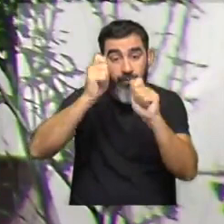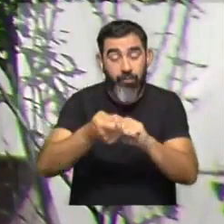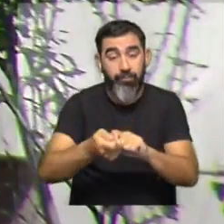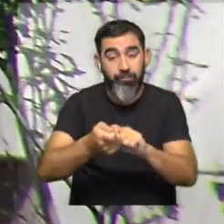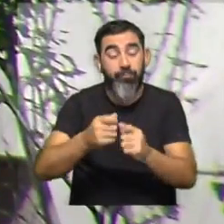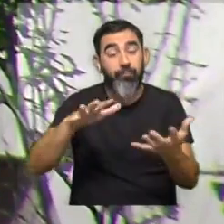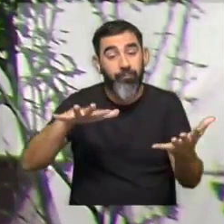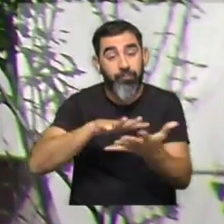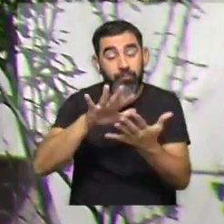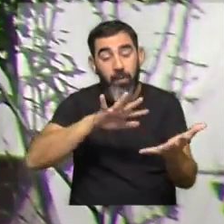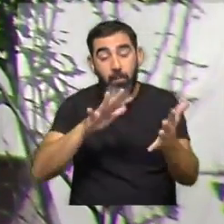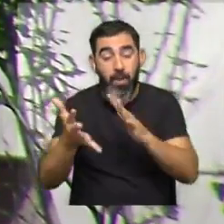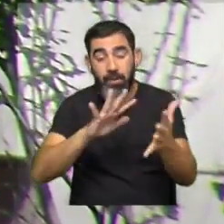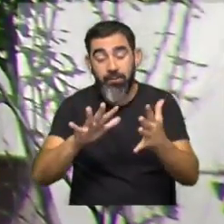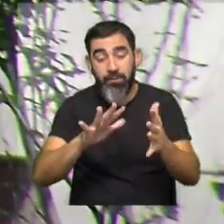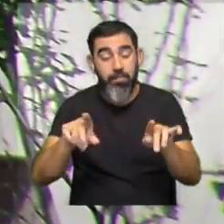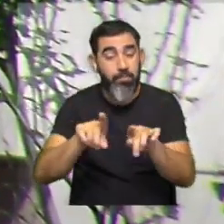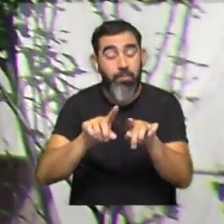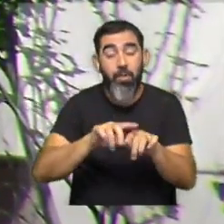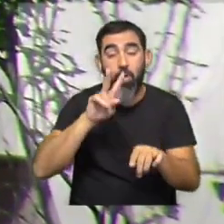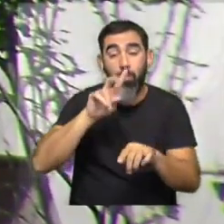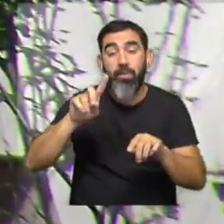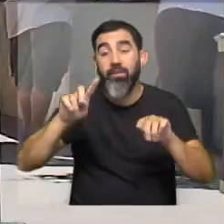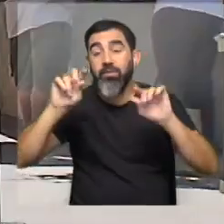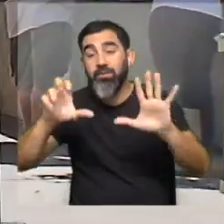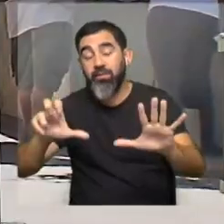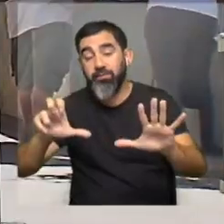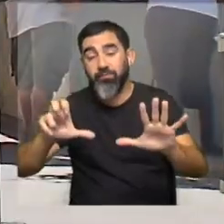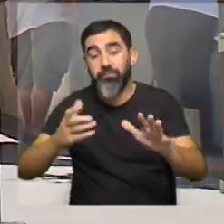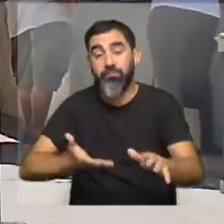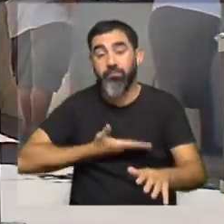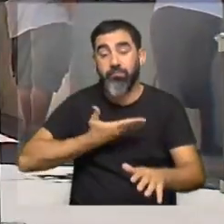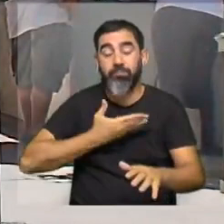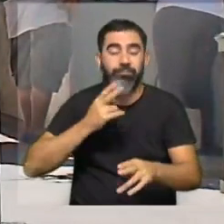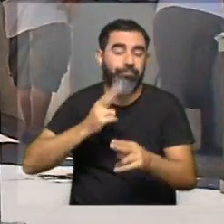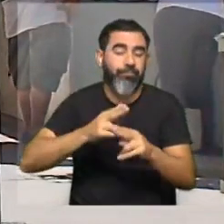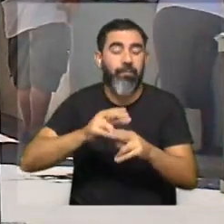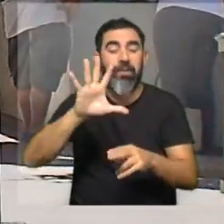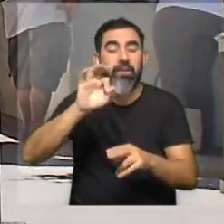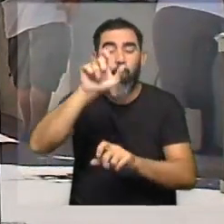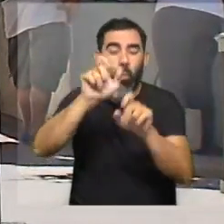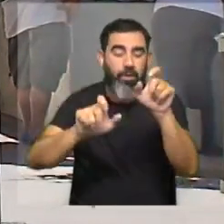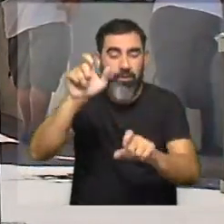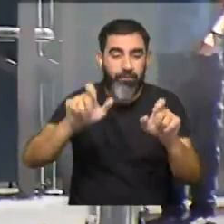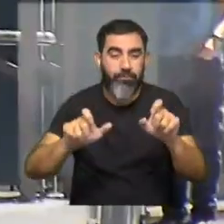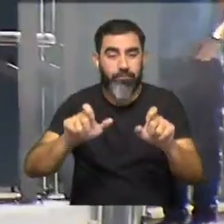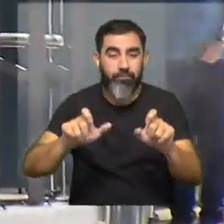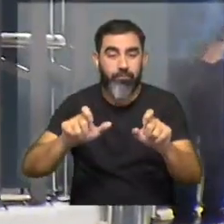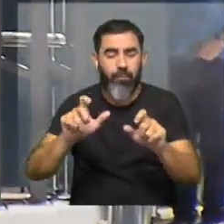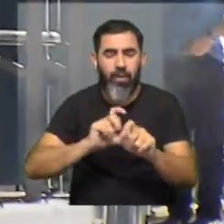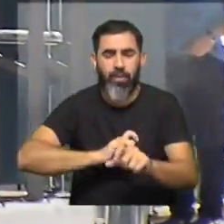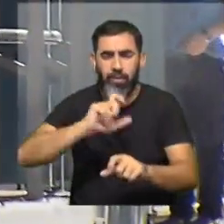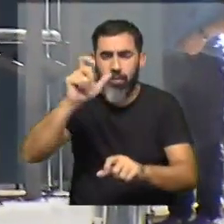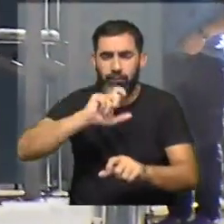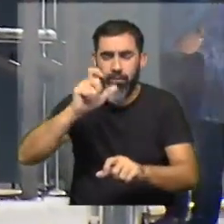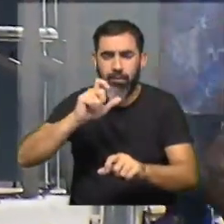una situación similar a la que se produjo en 2016 con el reclamo de los llamados cincuentones, con grandes diferencias